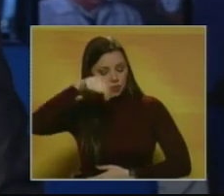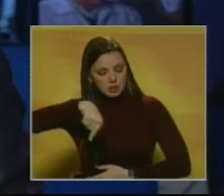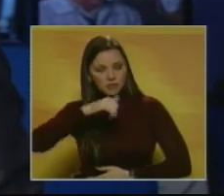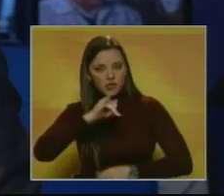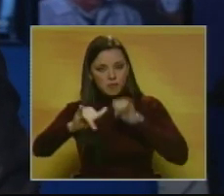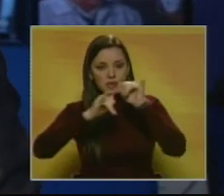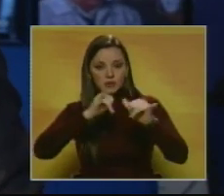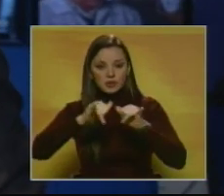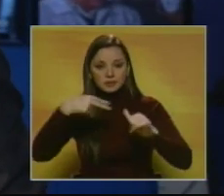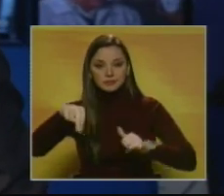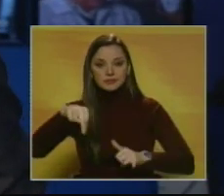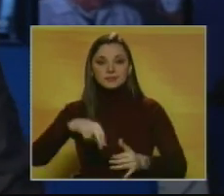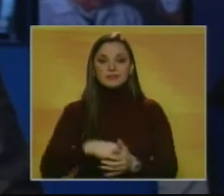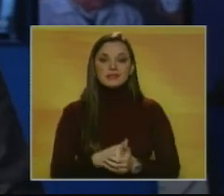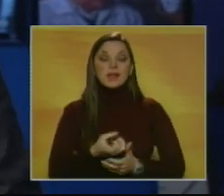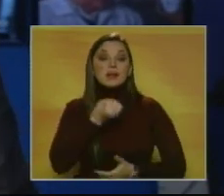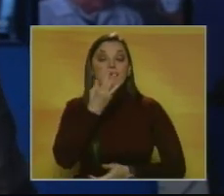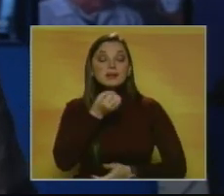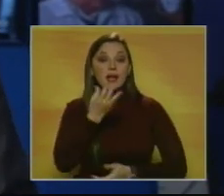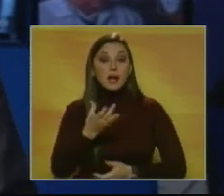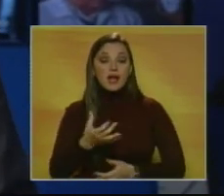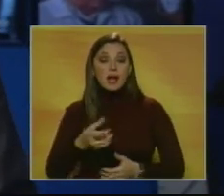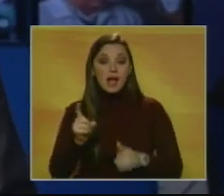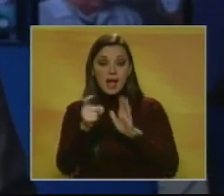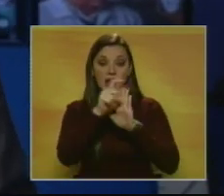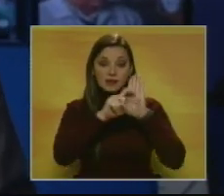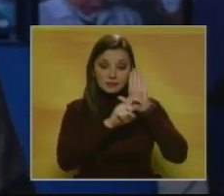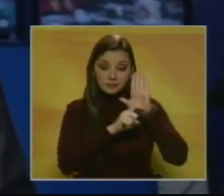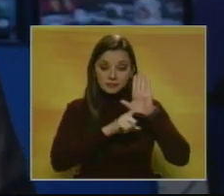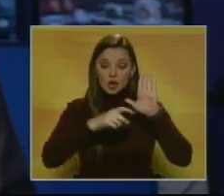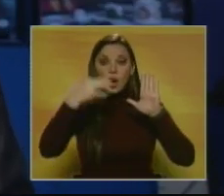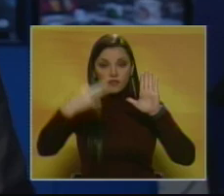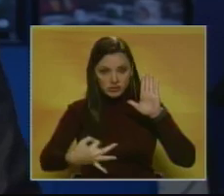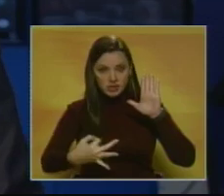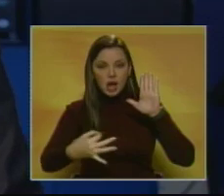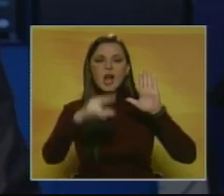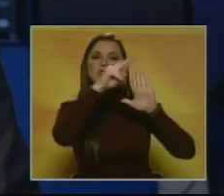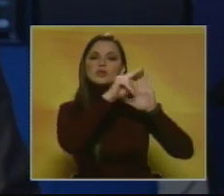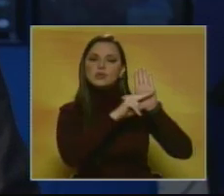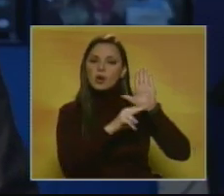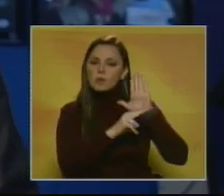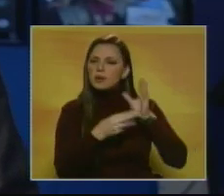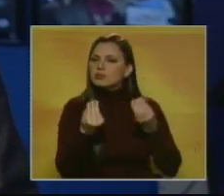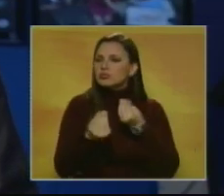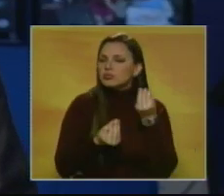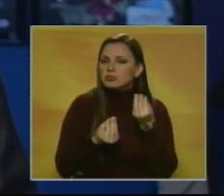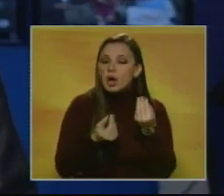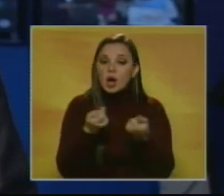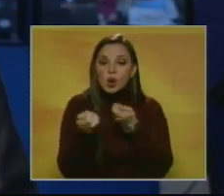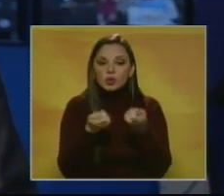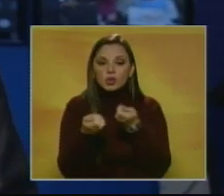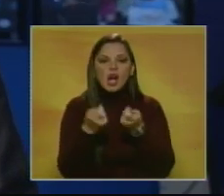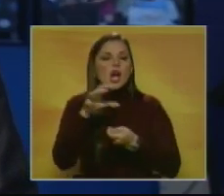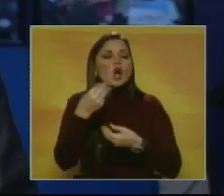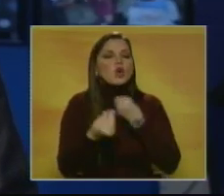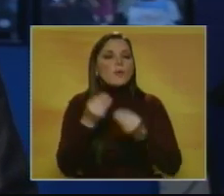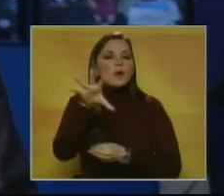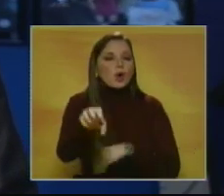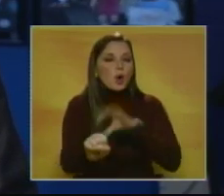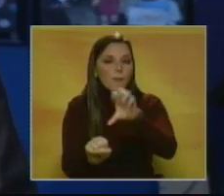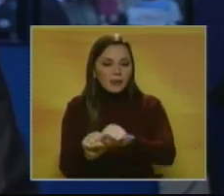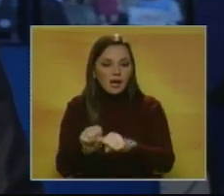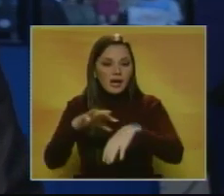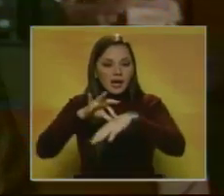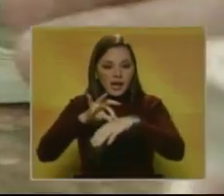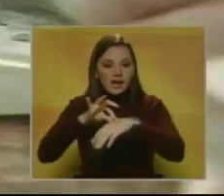nacional y les contamos que en Gaceta Oficial se estableció la normativa que garantizará el control de la importación de carne, lácteos,